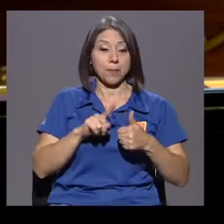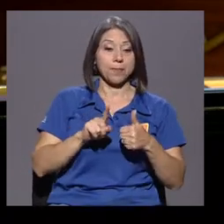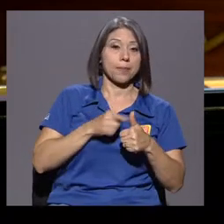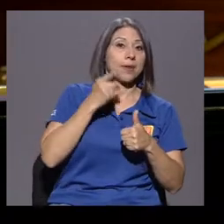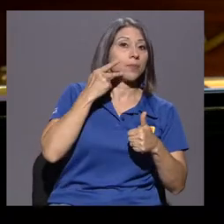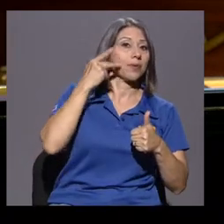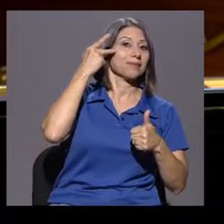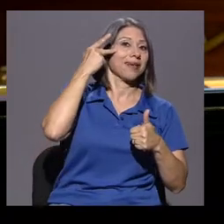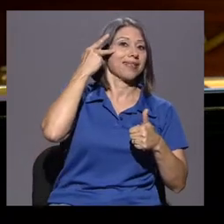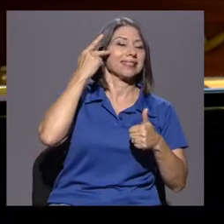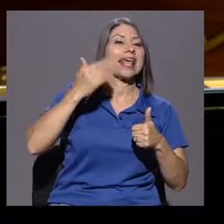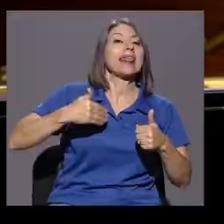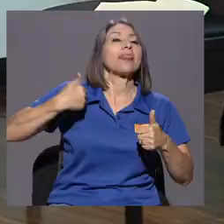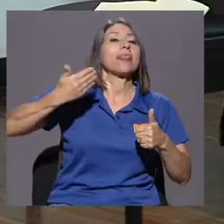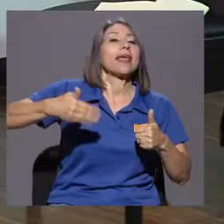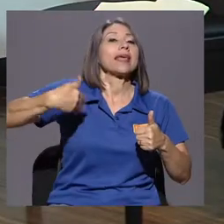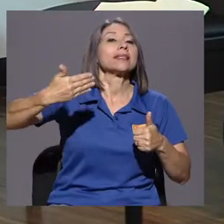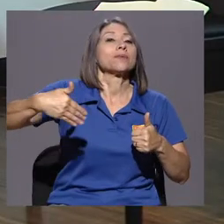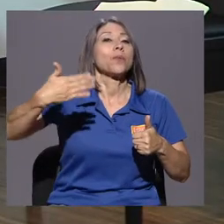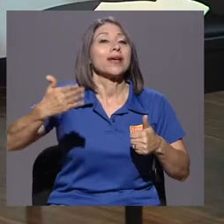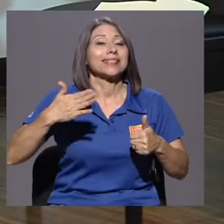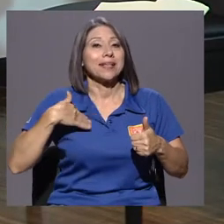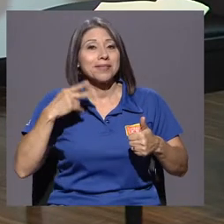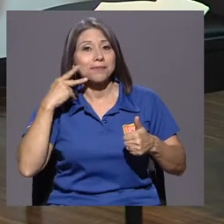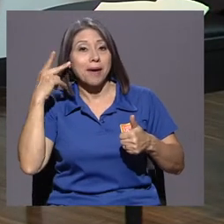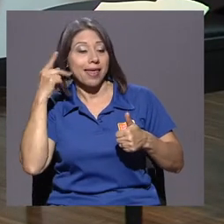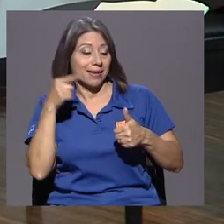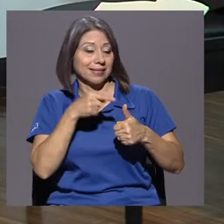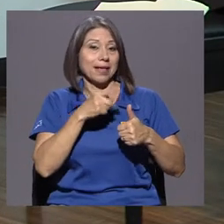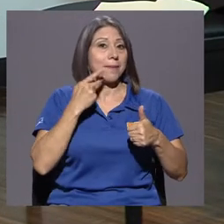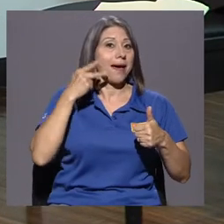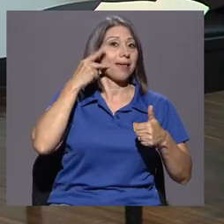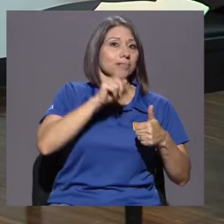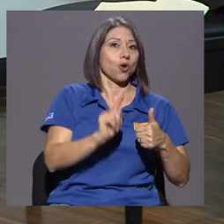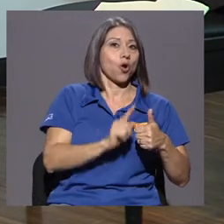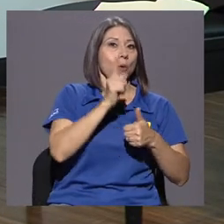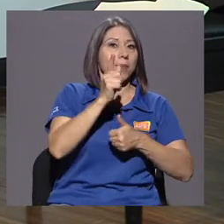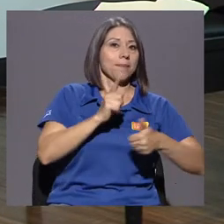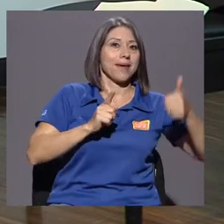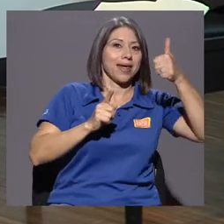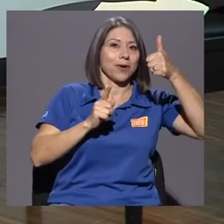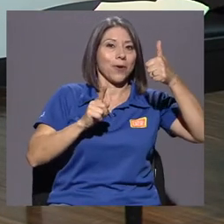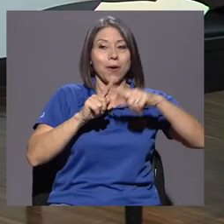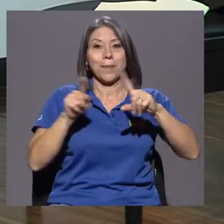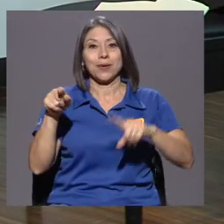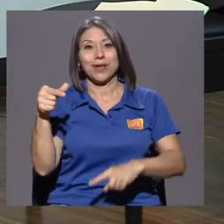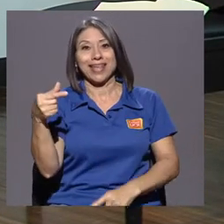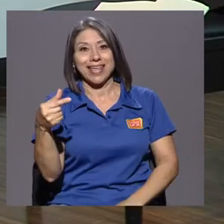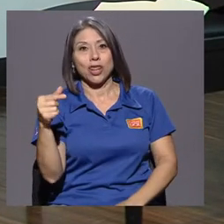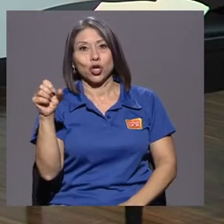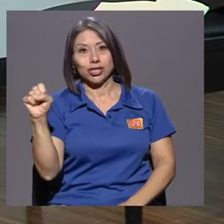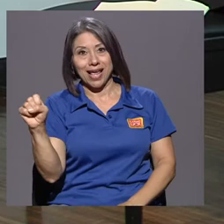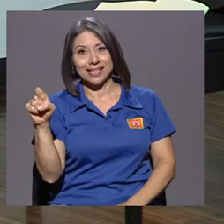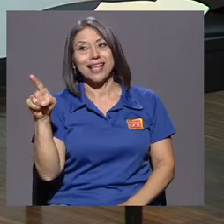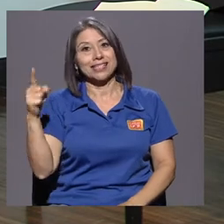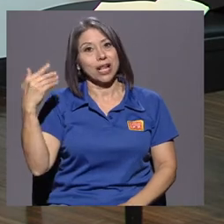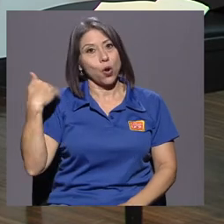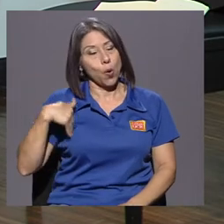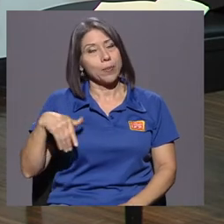muy después de mis padres que son lo primero guardan sido el hombre al que más le debo